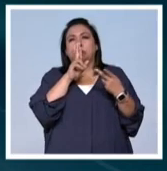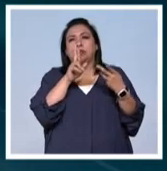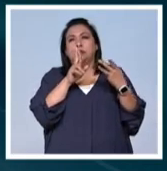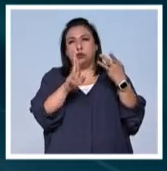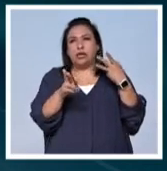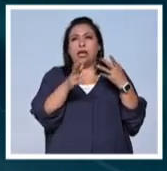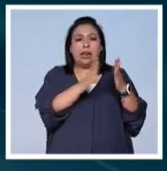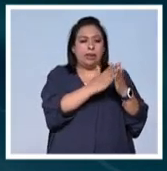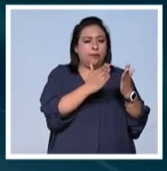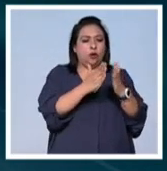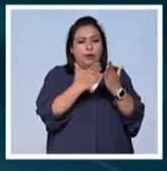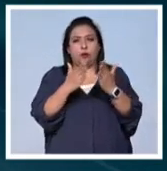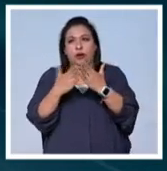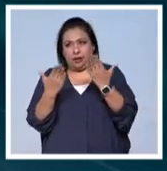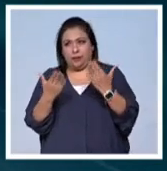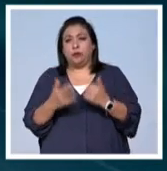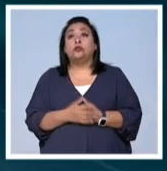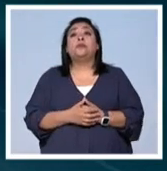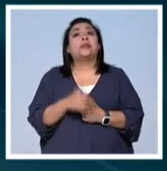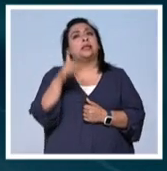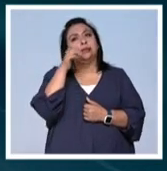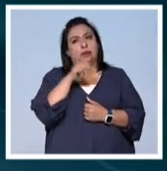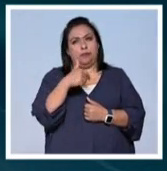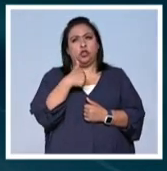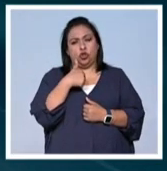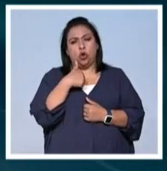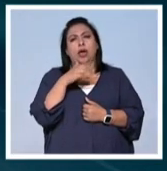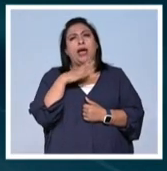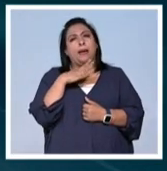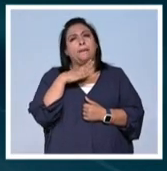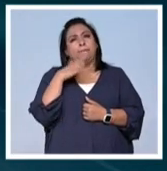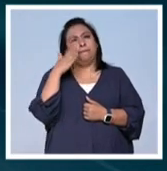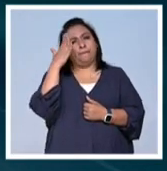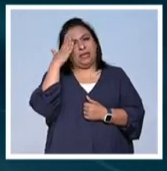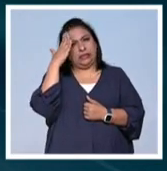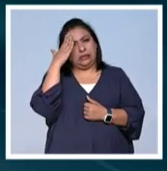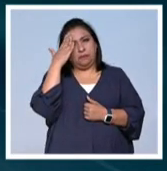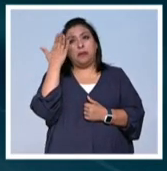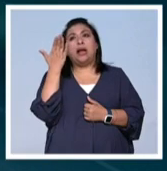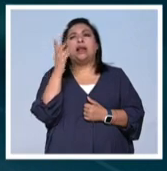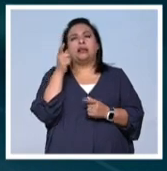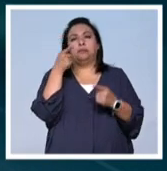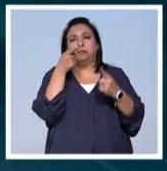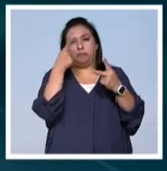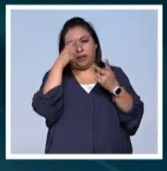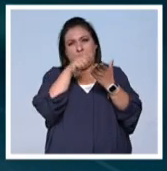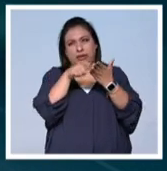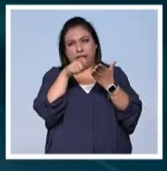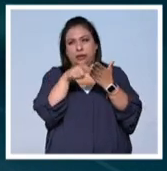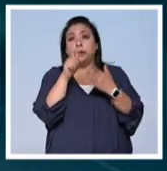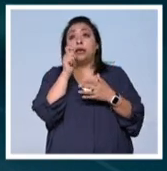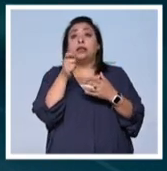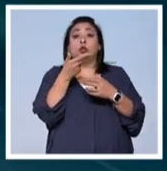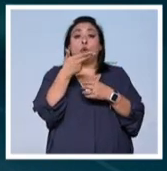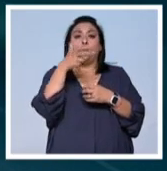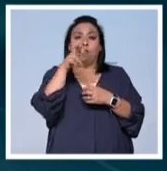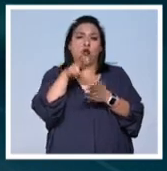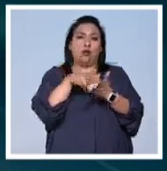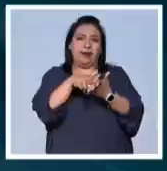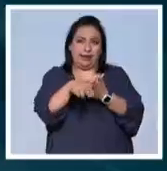en cada una de las de las series Siempre yo tengo mis elementos principales que son mis ejes para escribir que son el humor